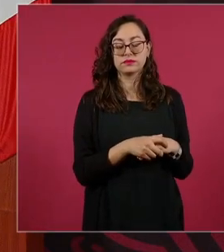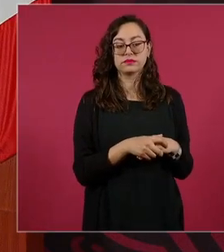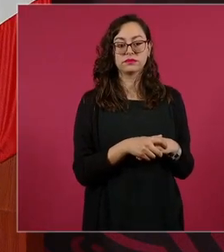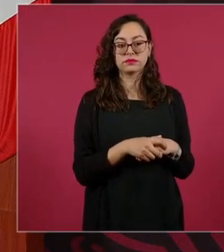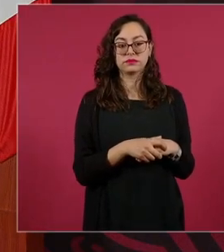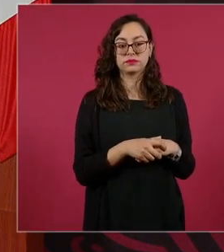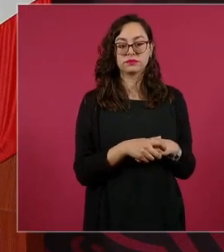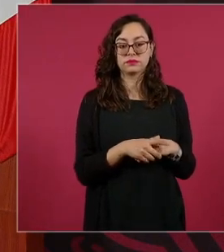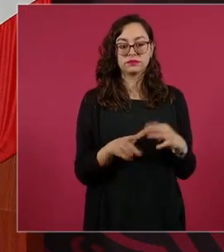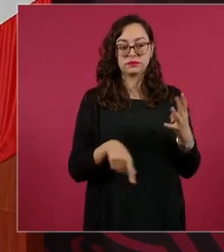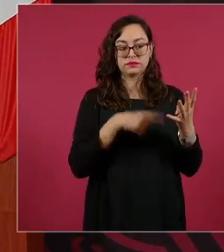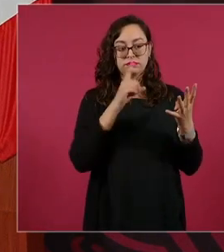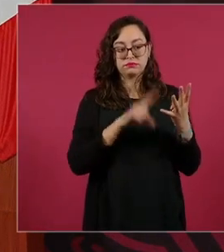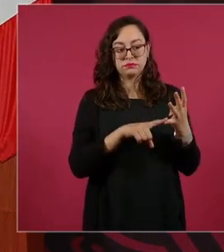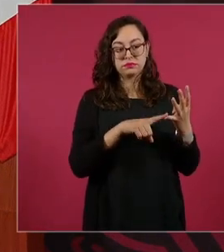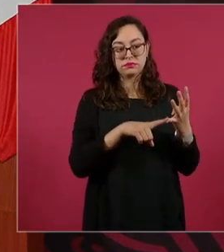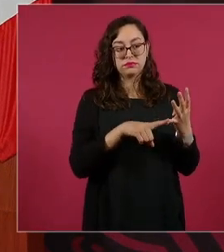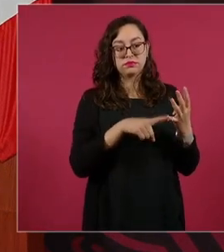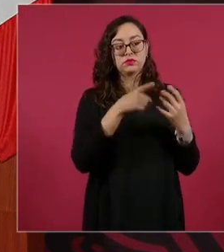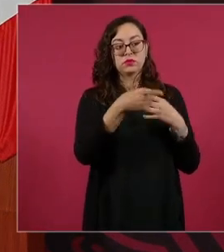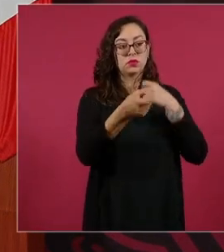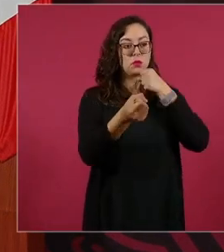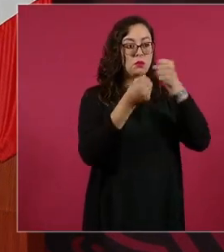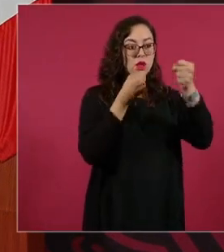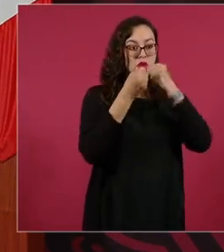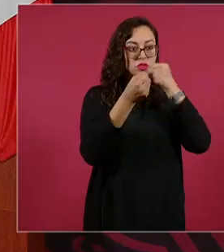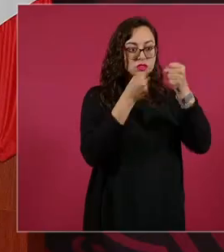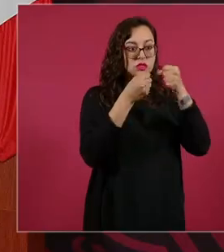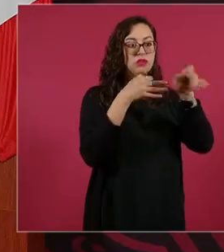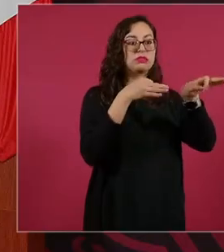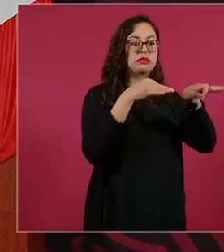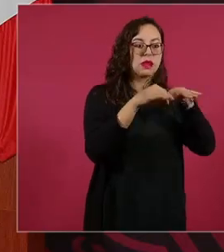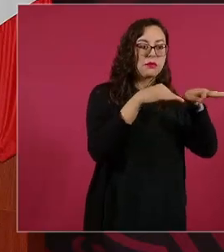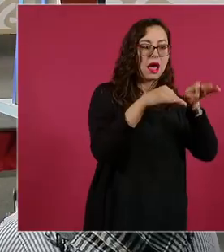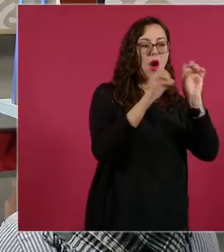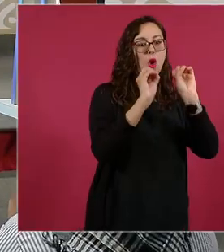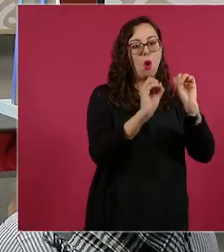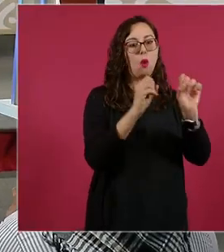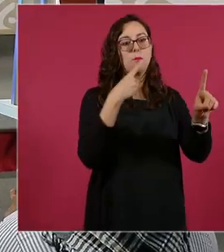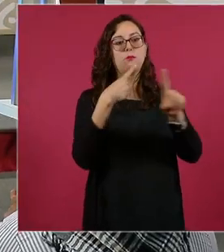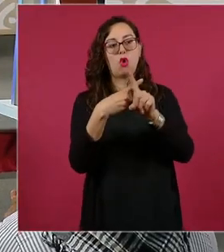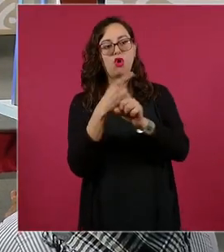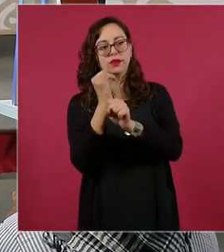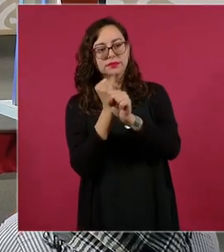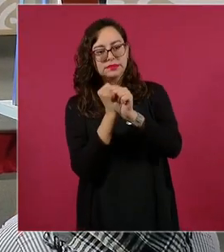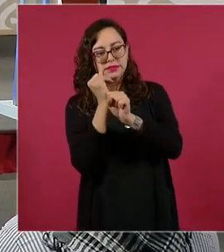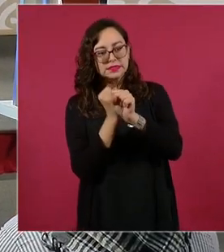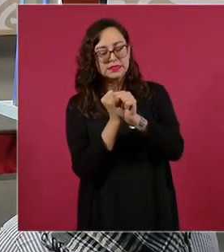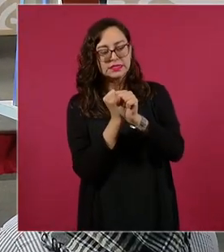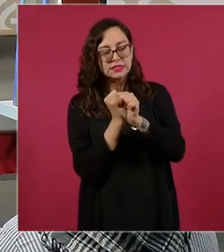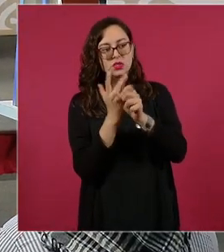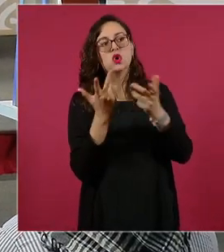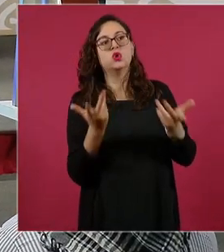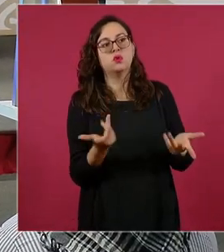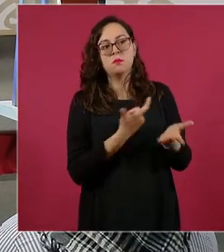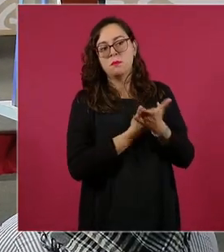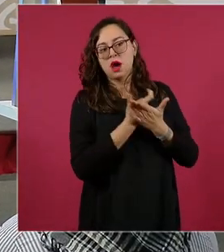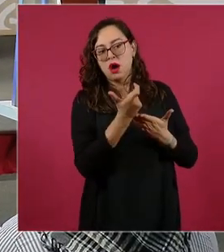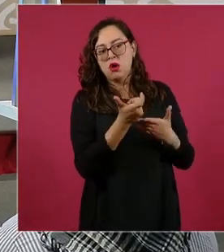Si eres periodista de base o te pagan por reportaje, por encargo,